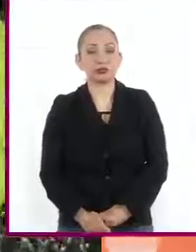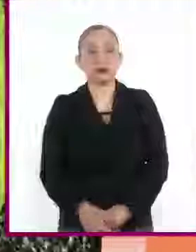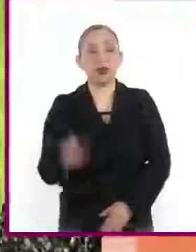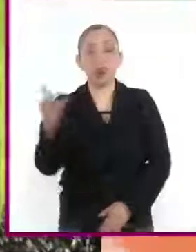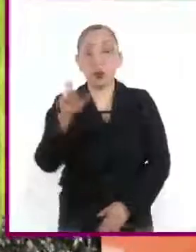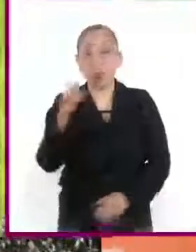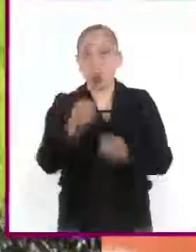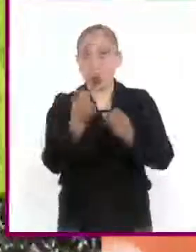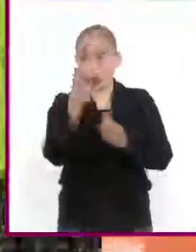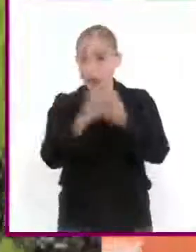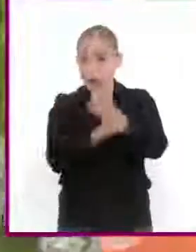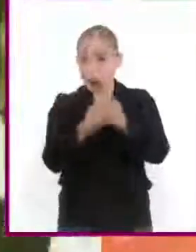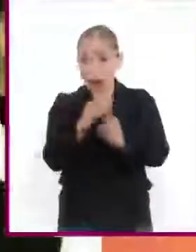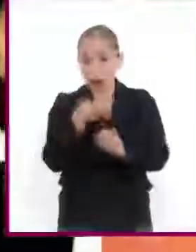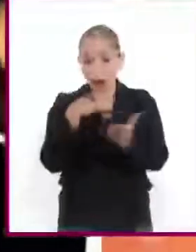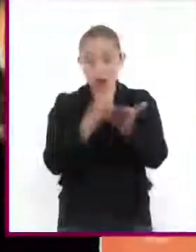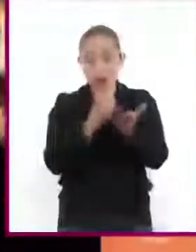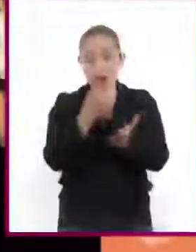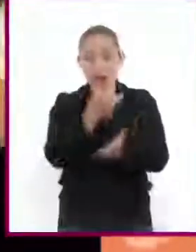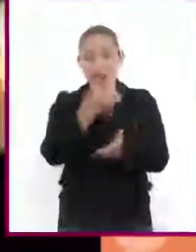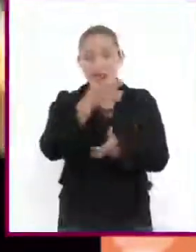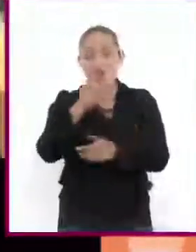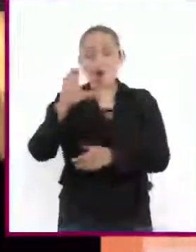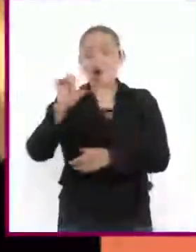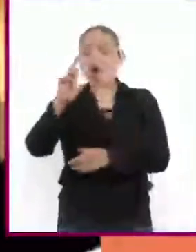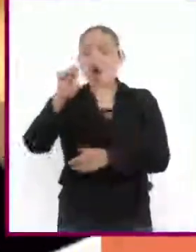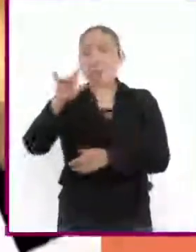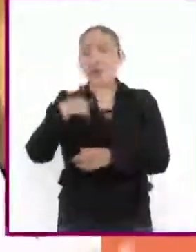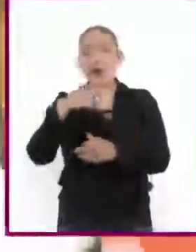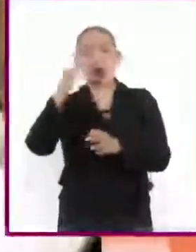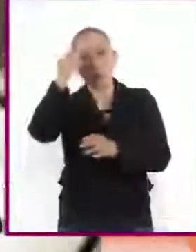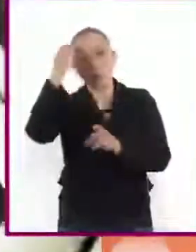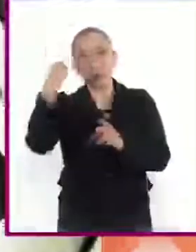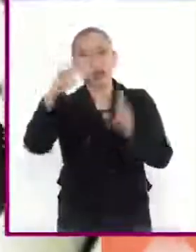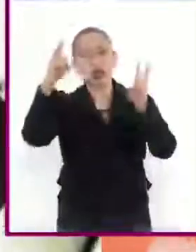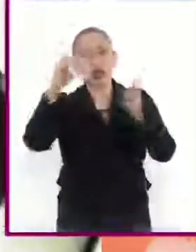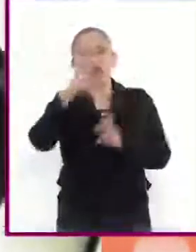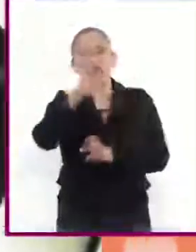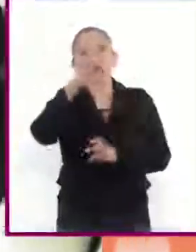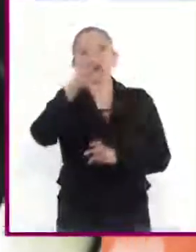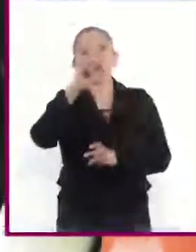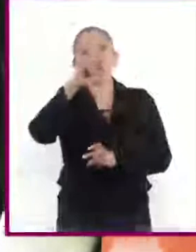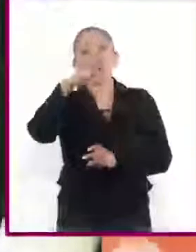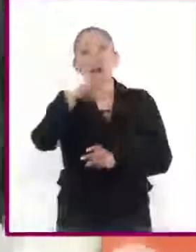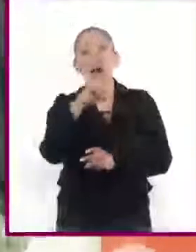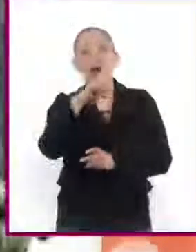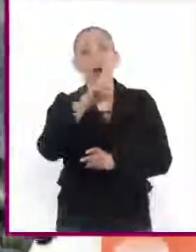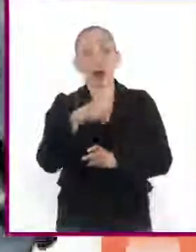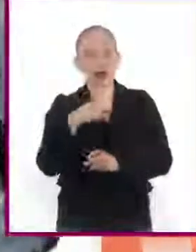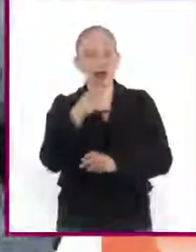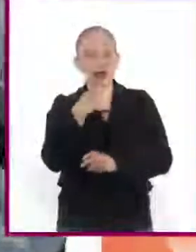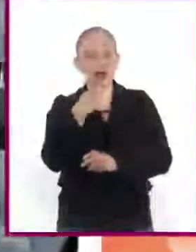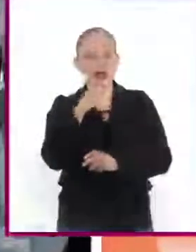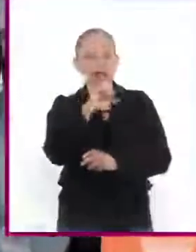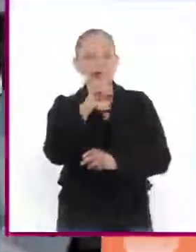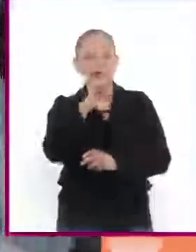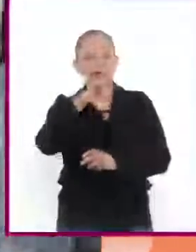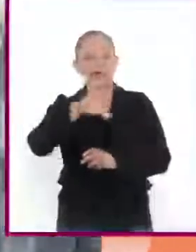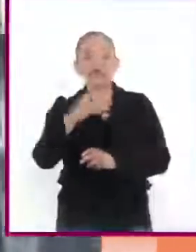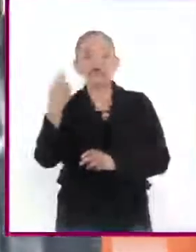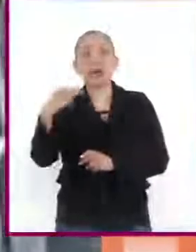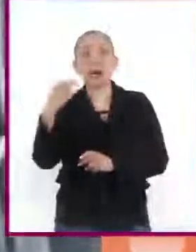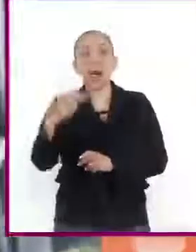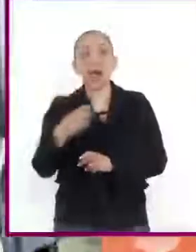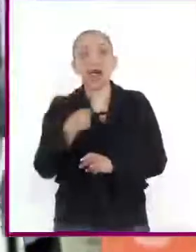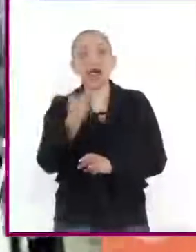Cuando algunos objetos de hierro se cubren con cromo, el proceso se conoce como cromado. En cambio, si se utiliza zinc, lo que se